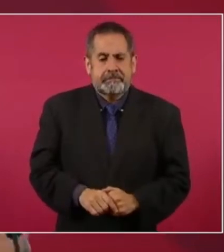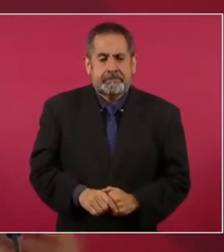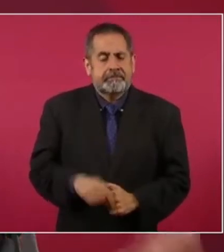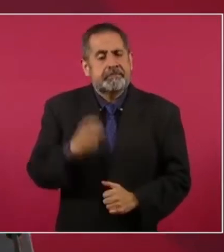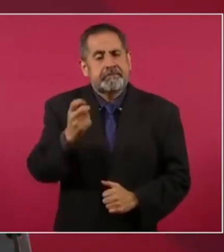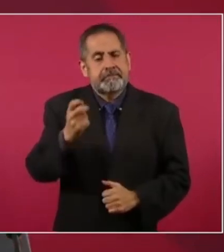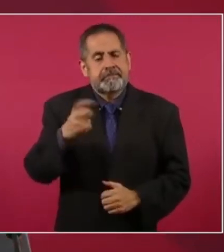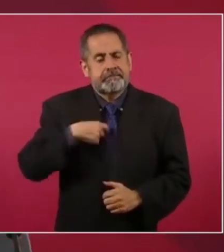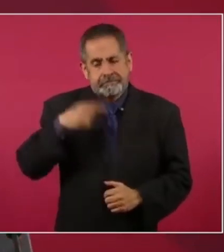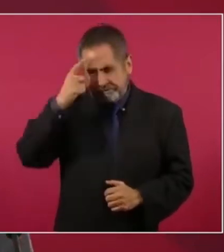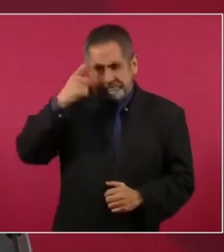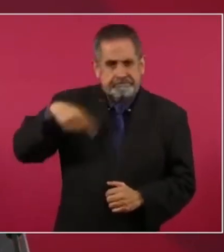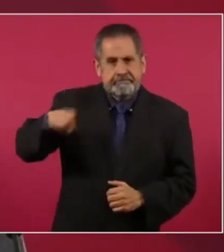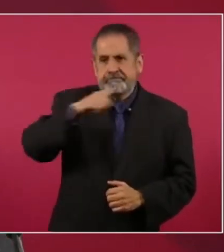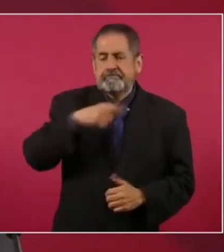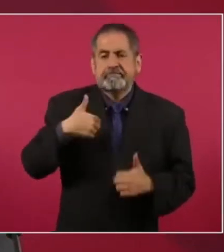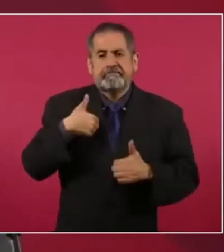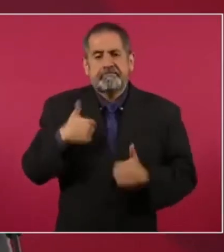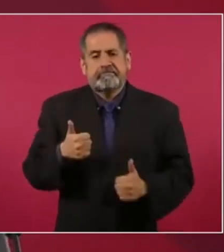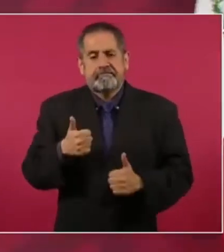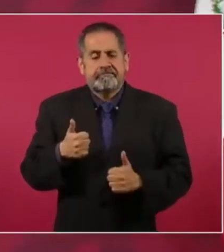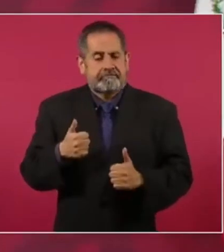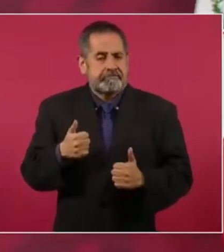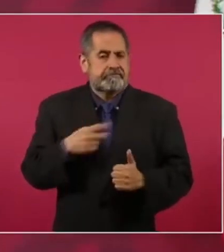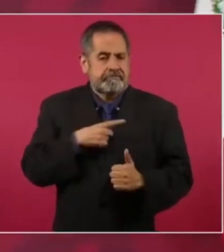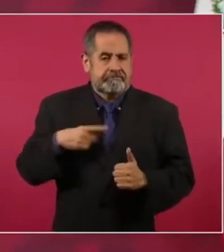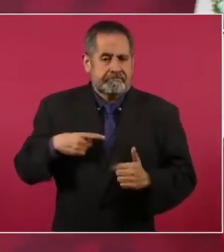Entonces, que se comprenda